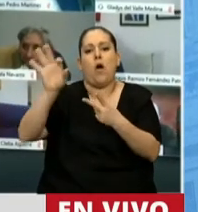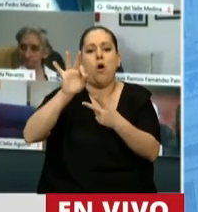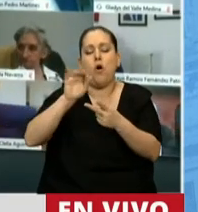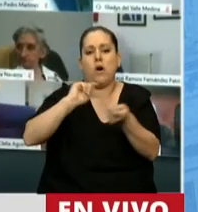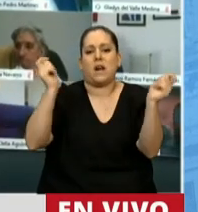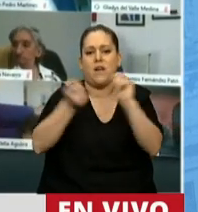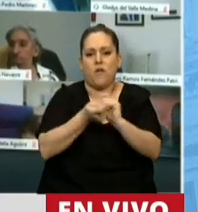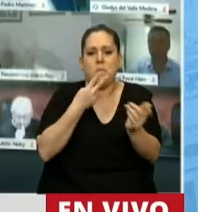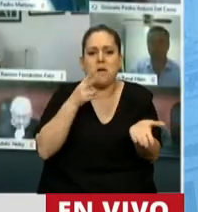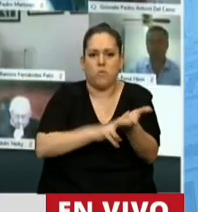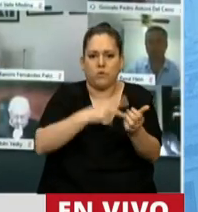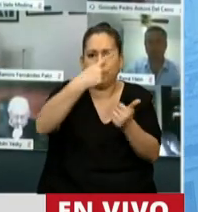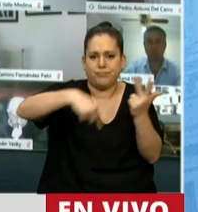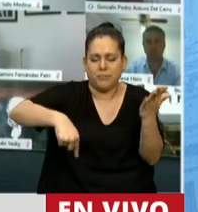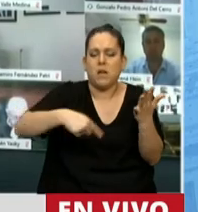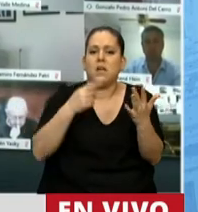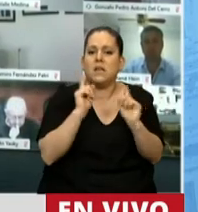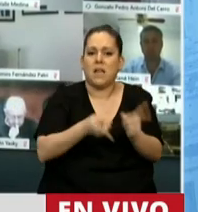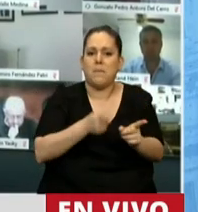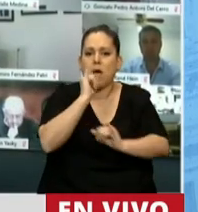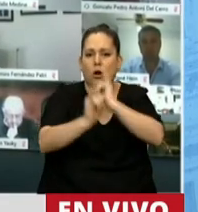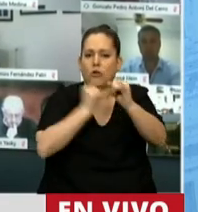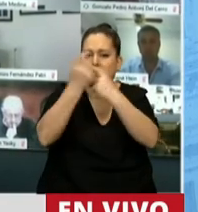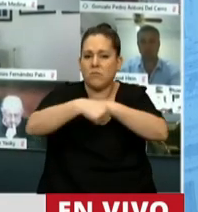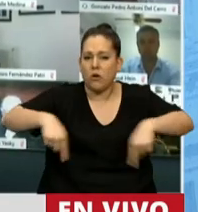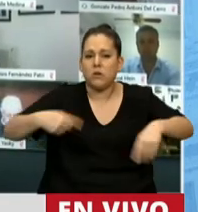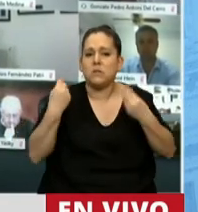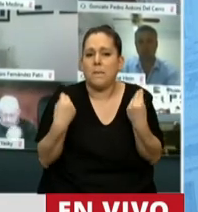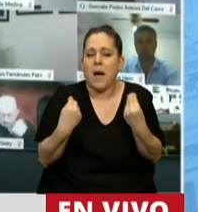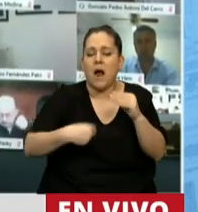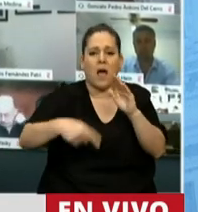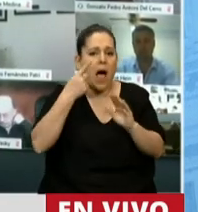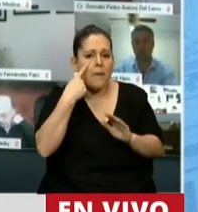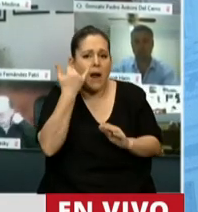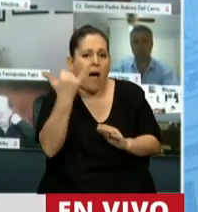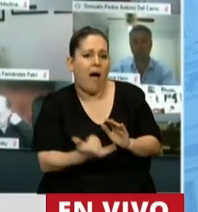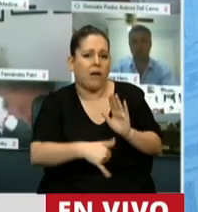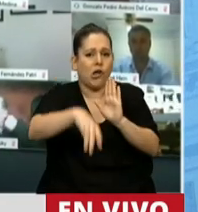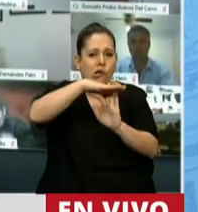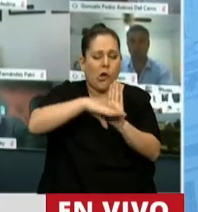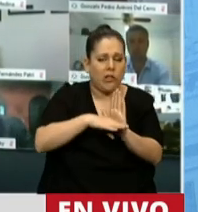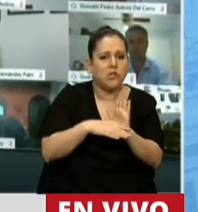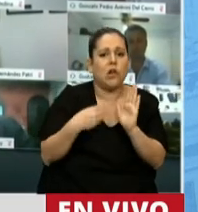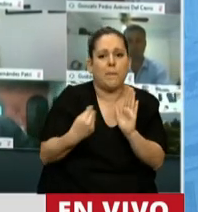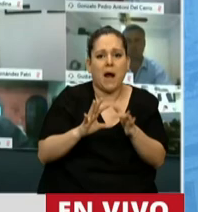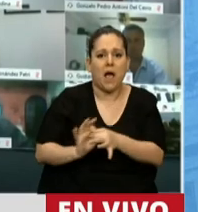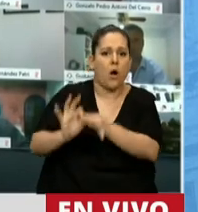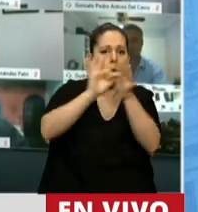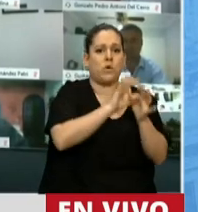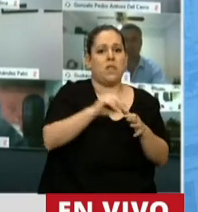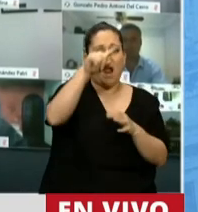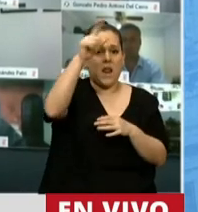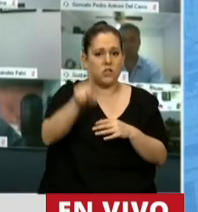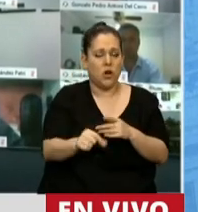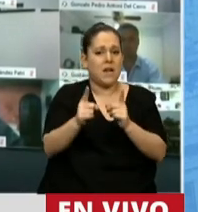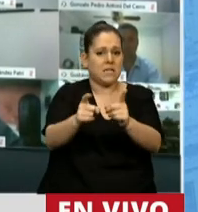que tendremos que discutir y contar otras cosas, si se generan las condiciones de esa unidad nacional necesaria